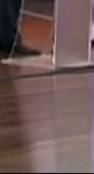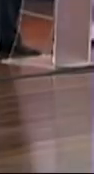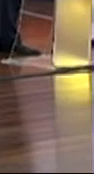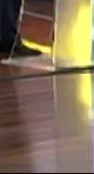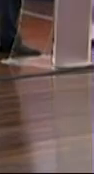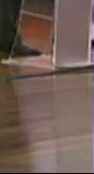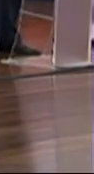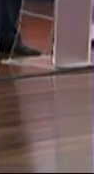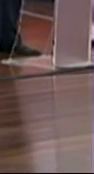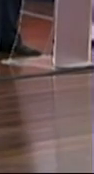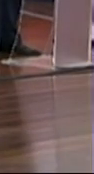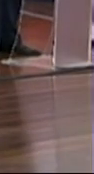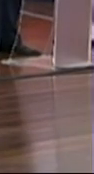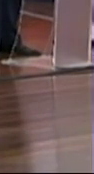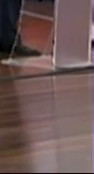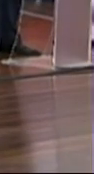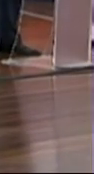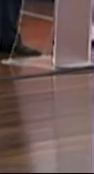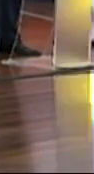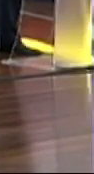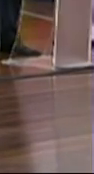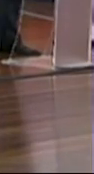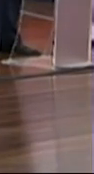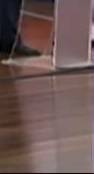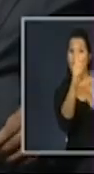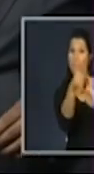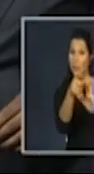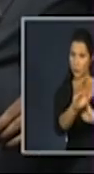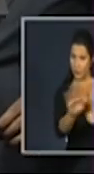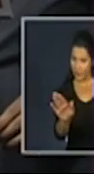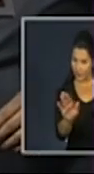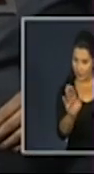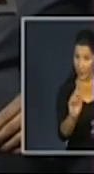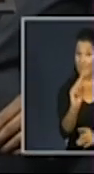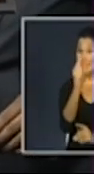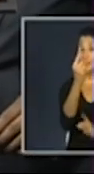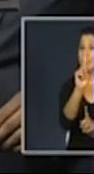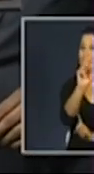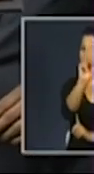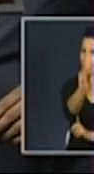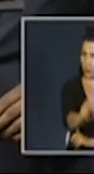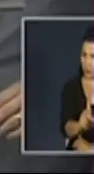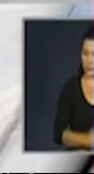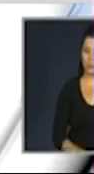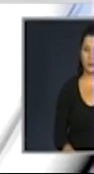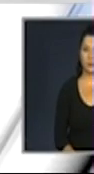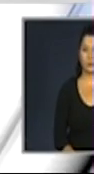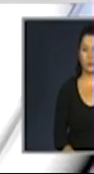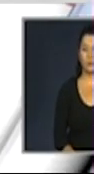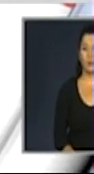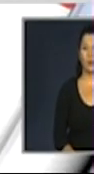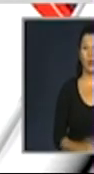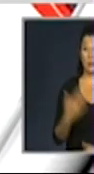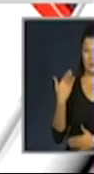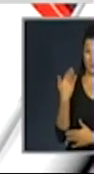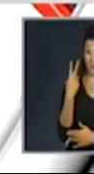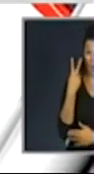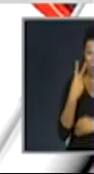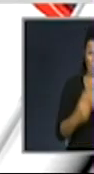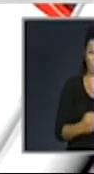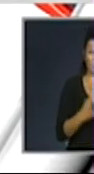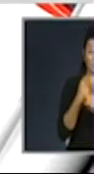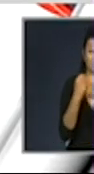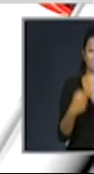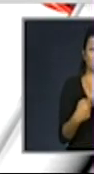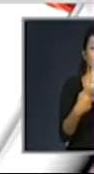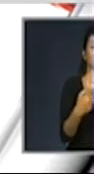Claro, por supuesto, Juan Diego Castro, que también está presente en las encuestas y que es de todos el que ha estado más combativo, aunque